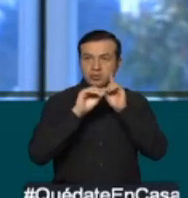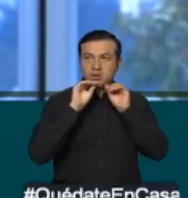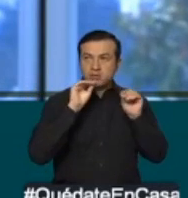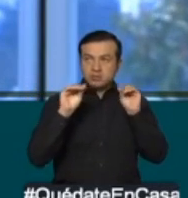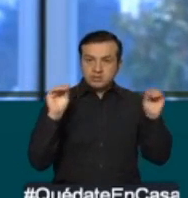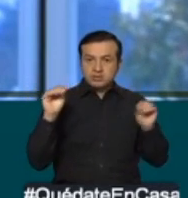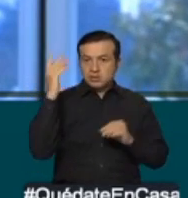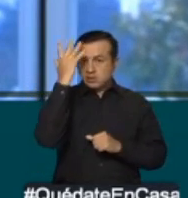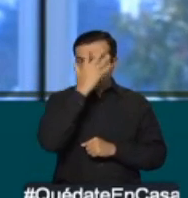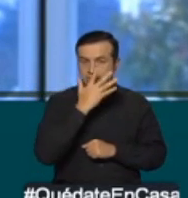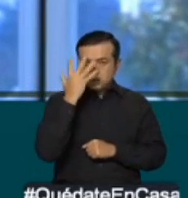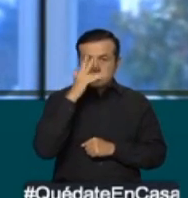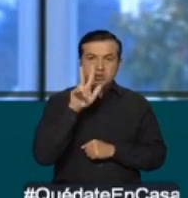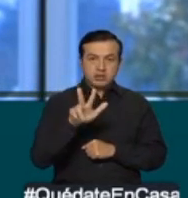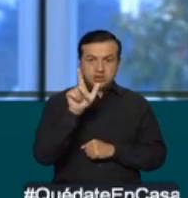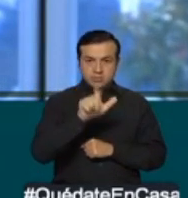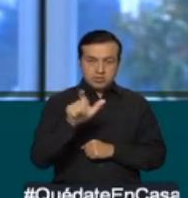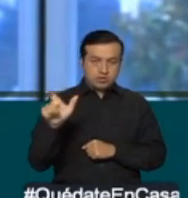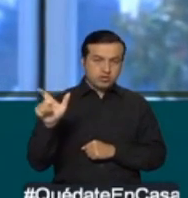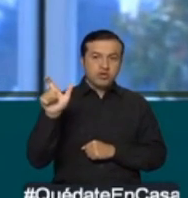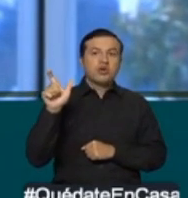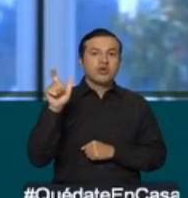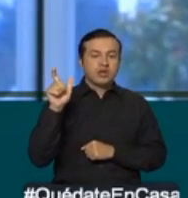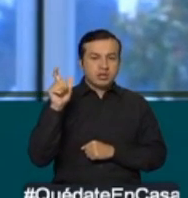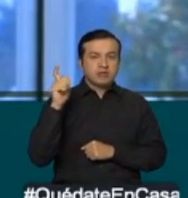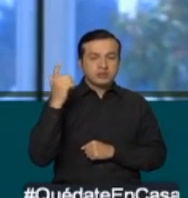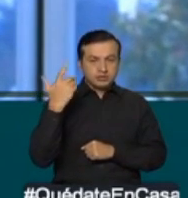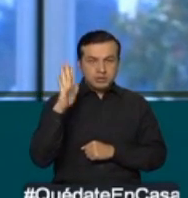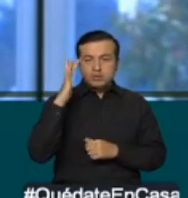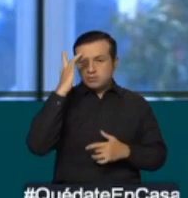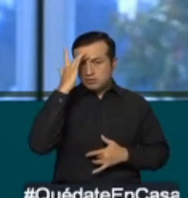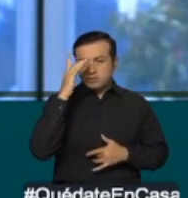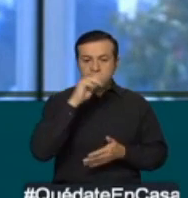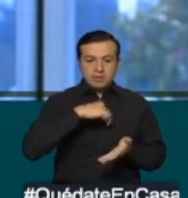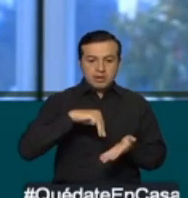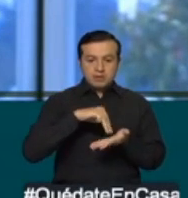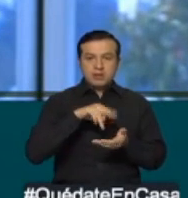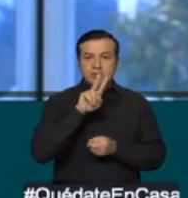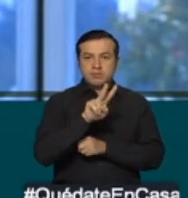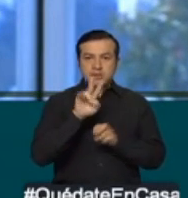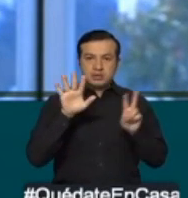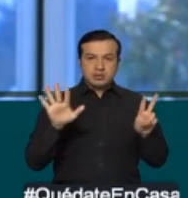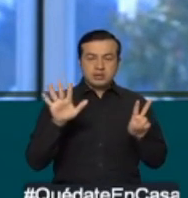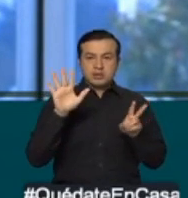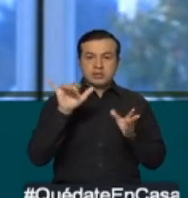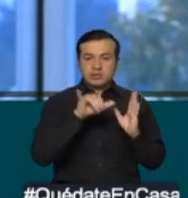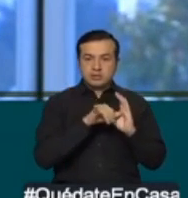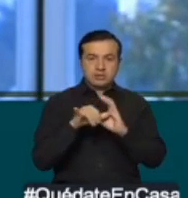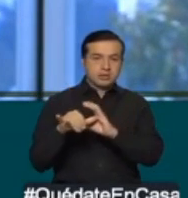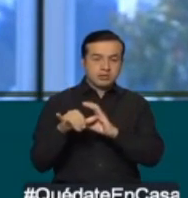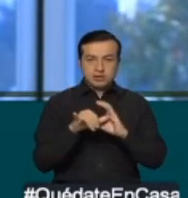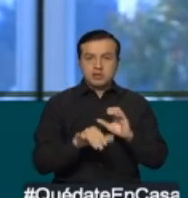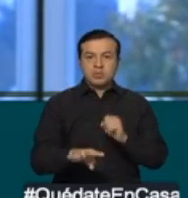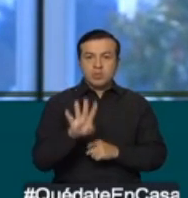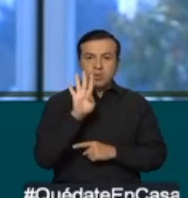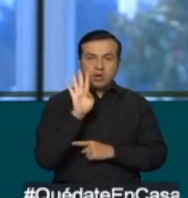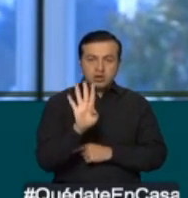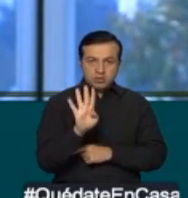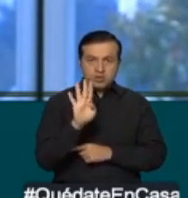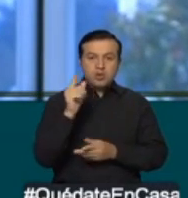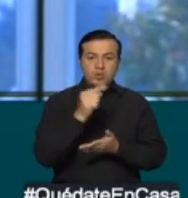esmeraldas tres casos confirmados manabí 27 santa elena 4